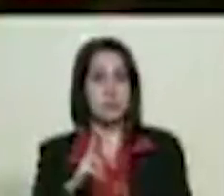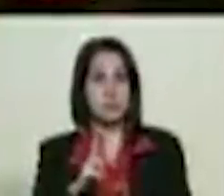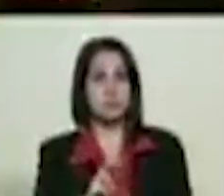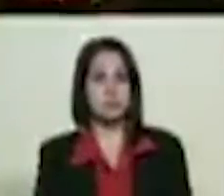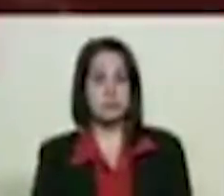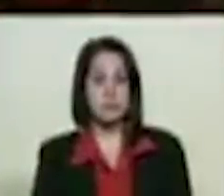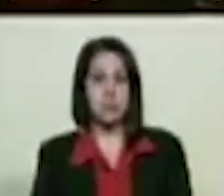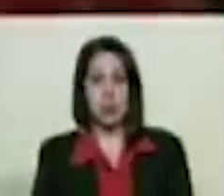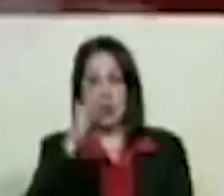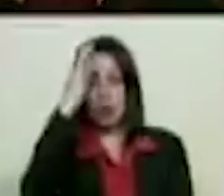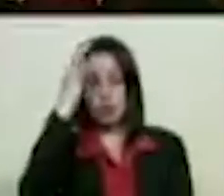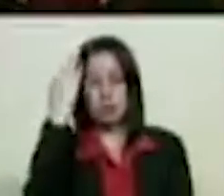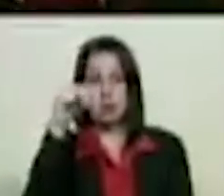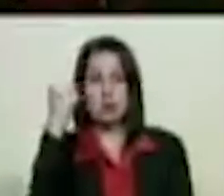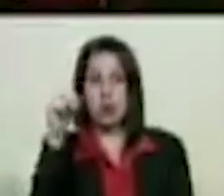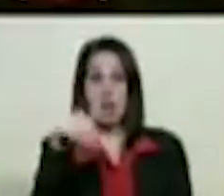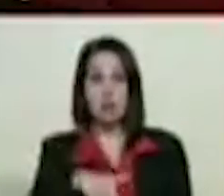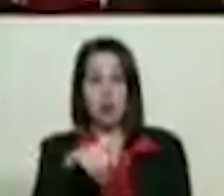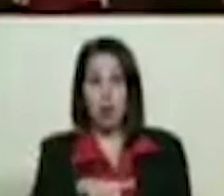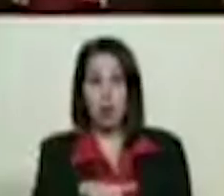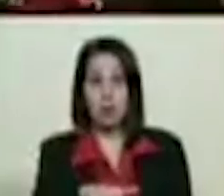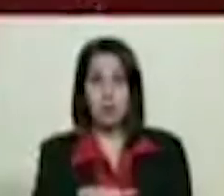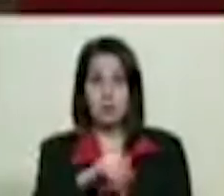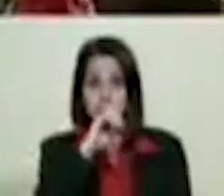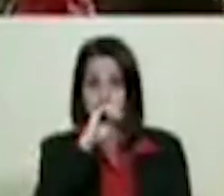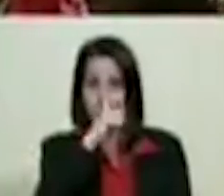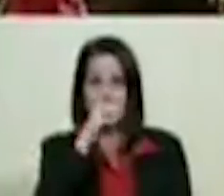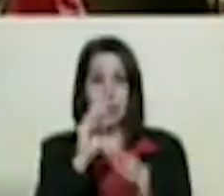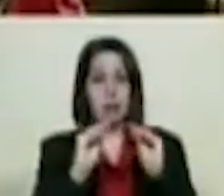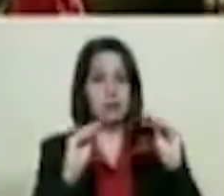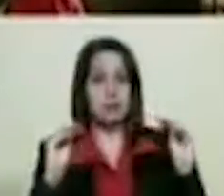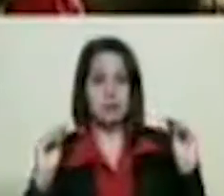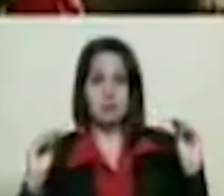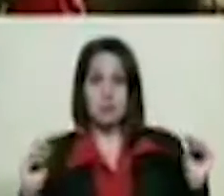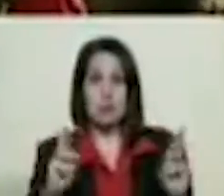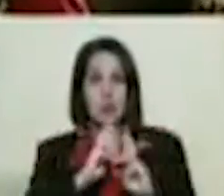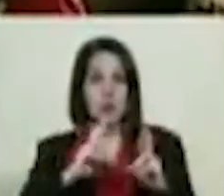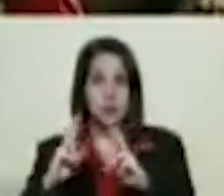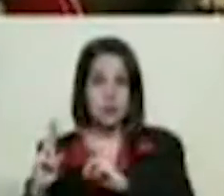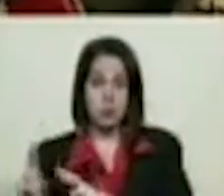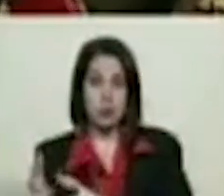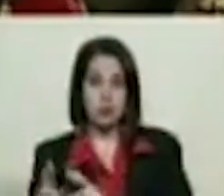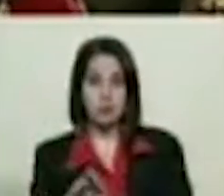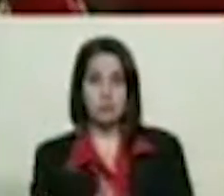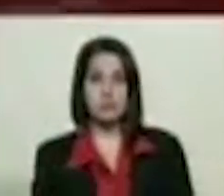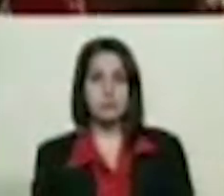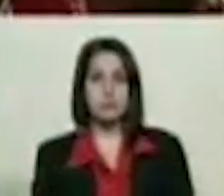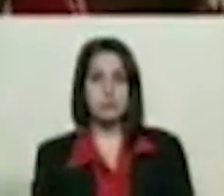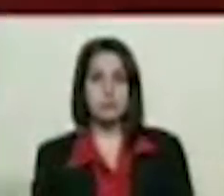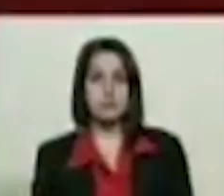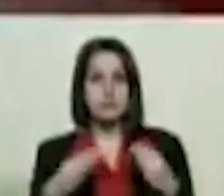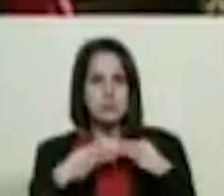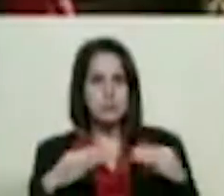el consejo nacional electoral anunció un conjunto de resultados y abrió la posibilidad